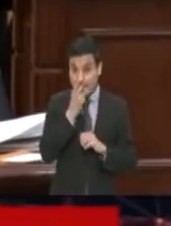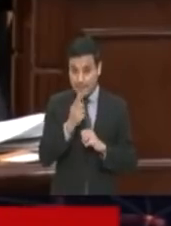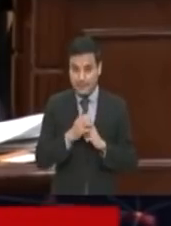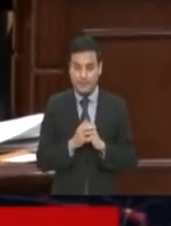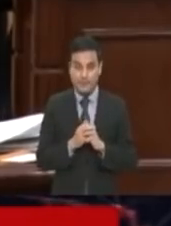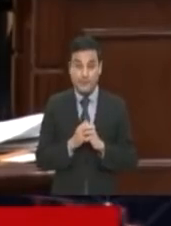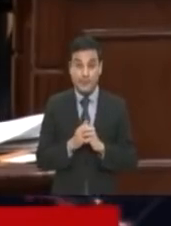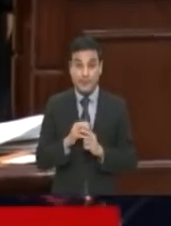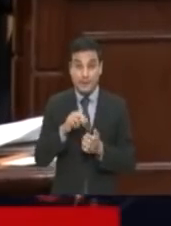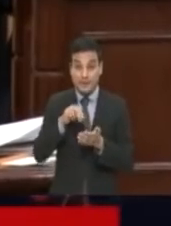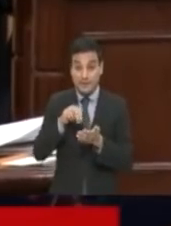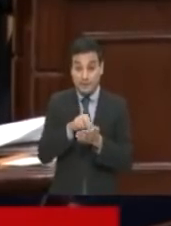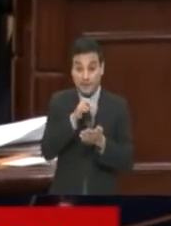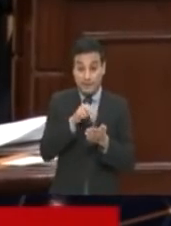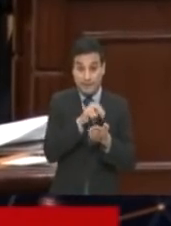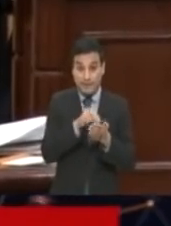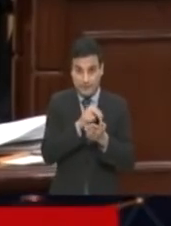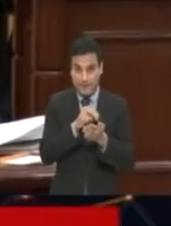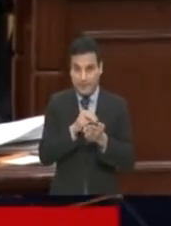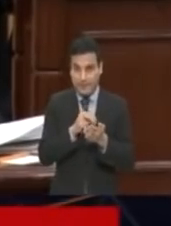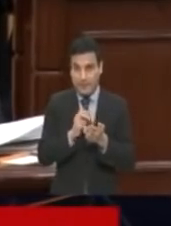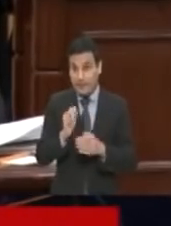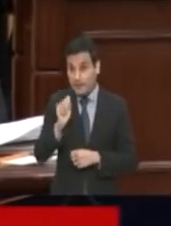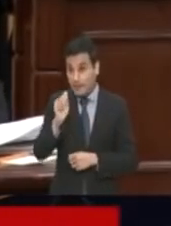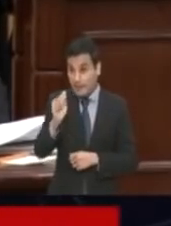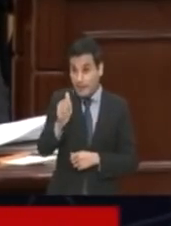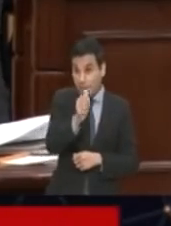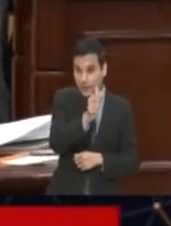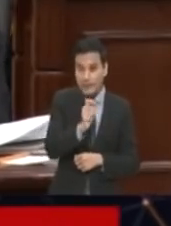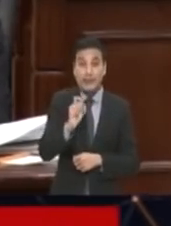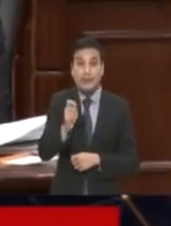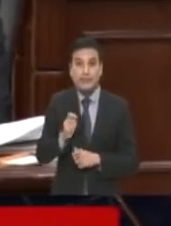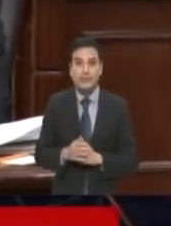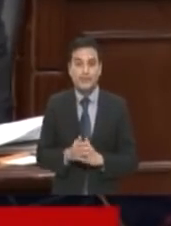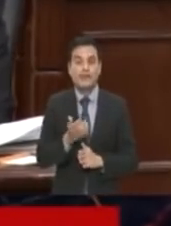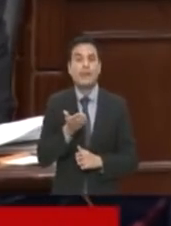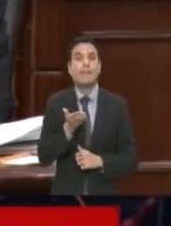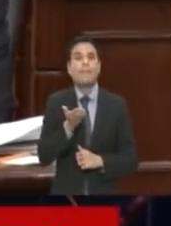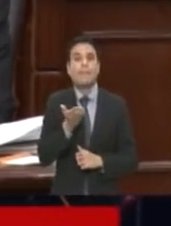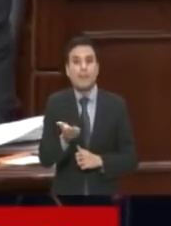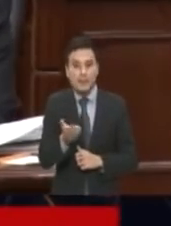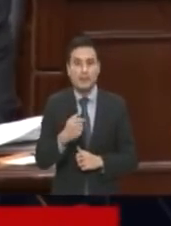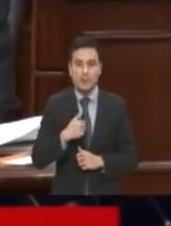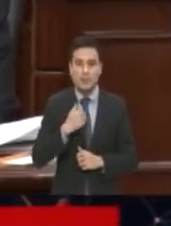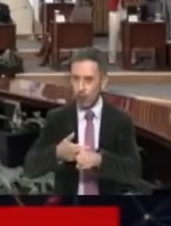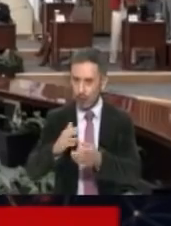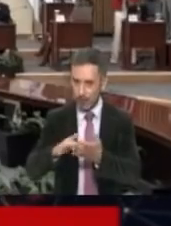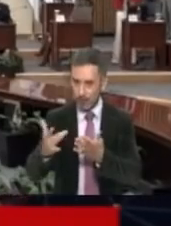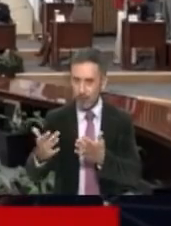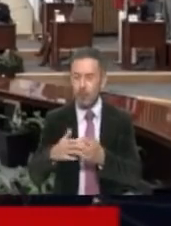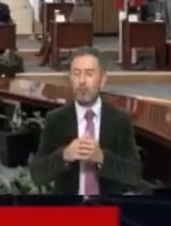de estas, porque sería lo más lamentable y sería impolítico que se